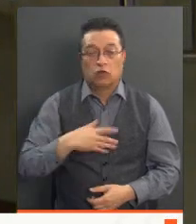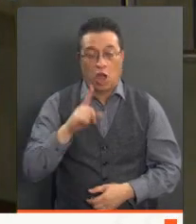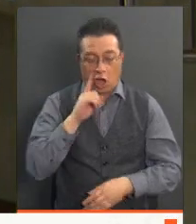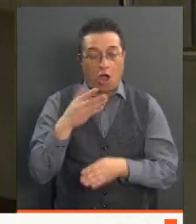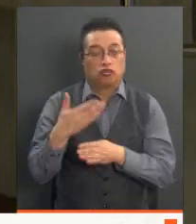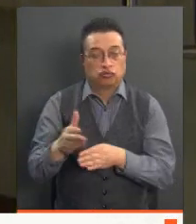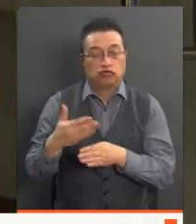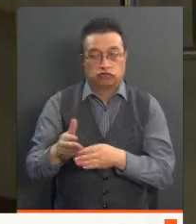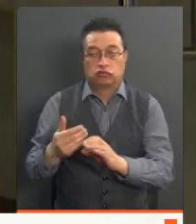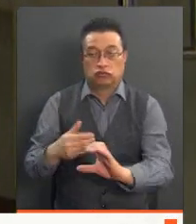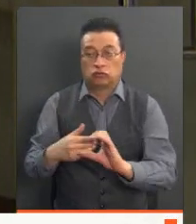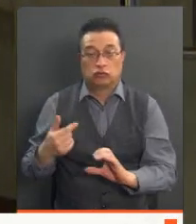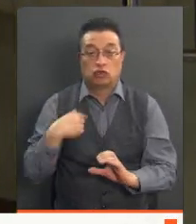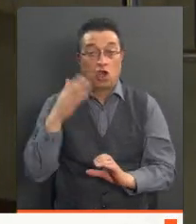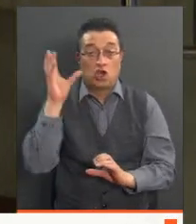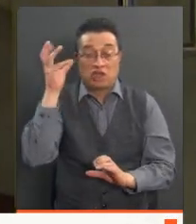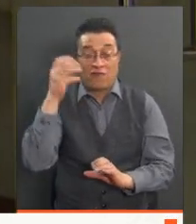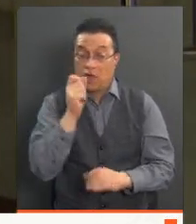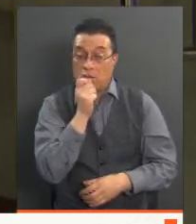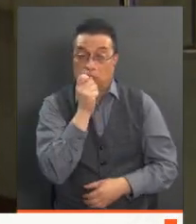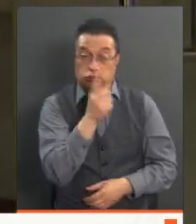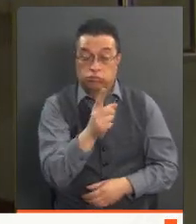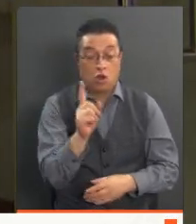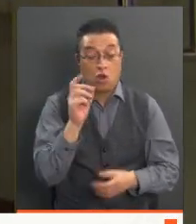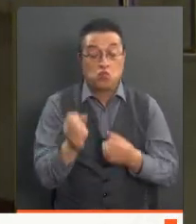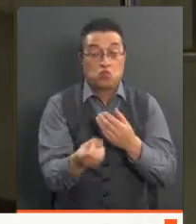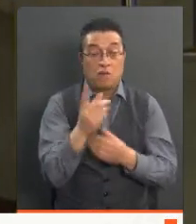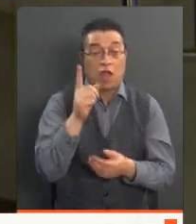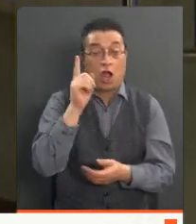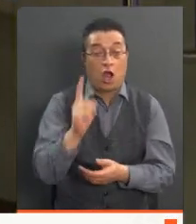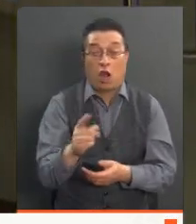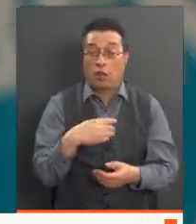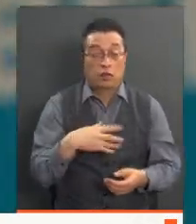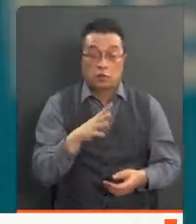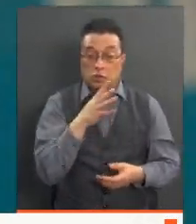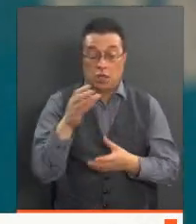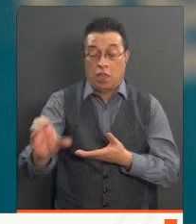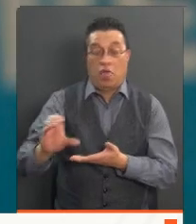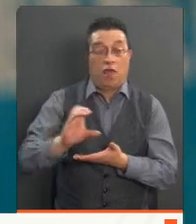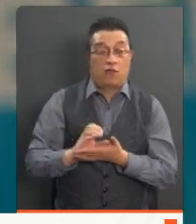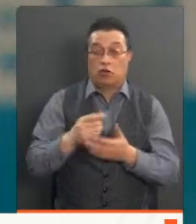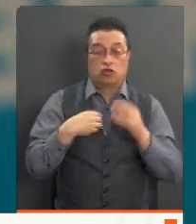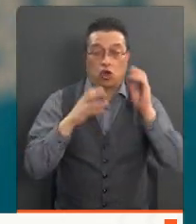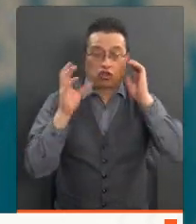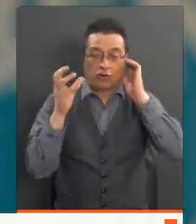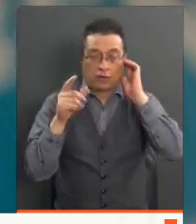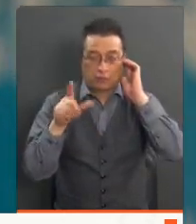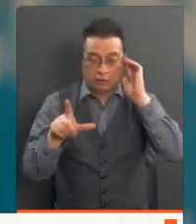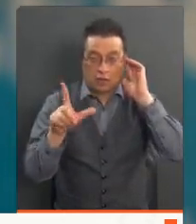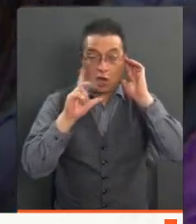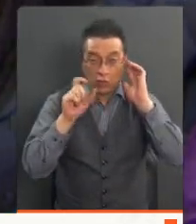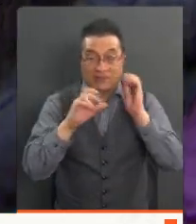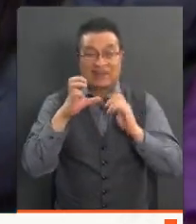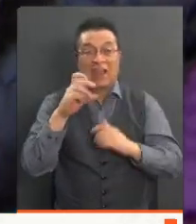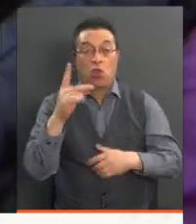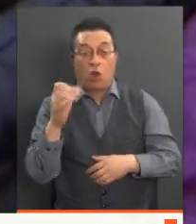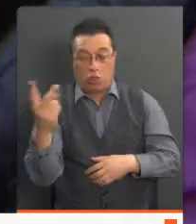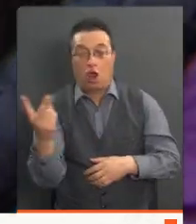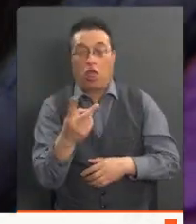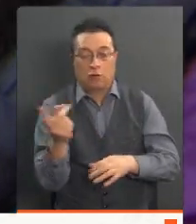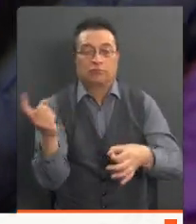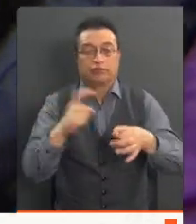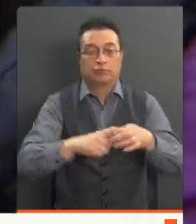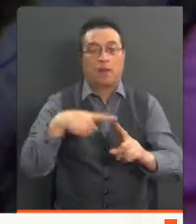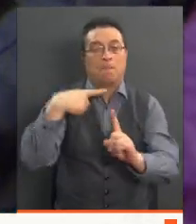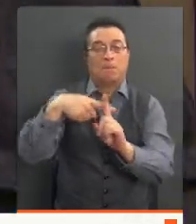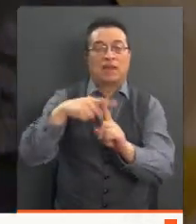No tenía idea de esta demanda ni esta nueva orden de devolver este dinero. Luis y Eduardo estuvieron afiliados a Más Vida,